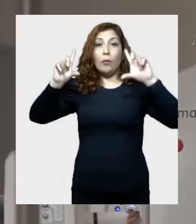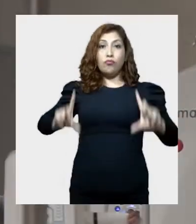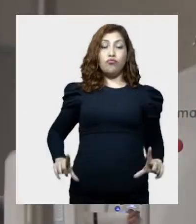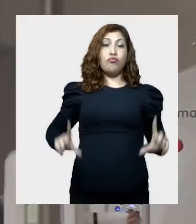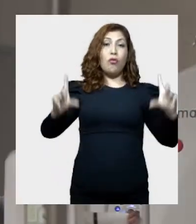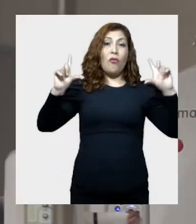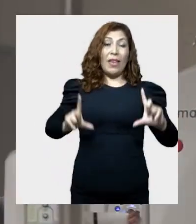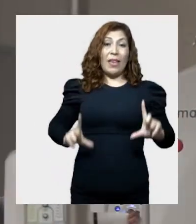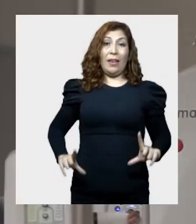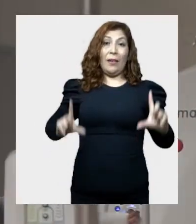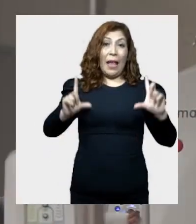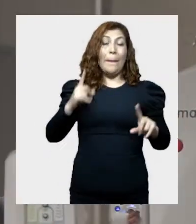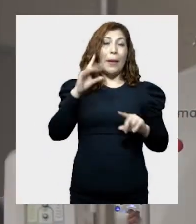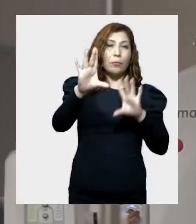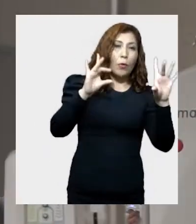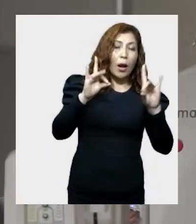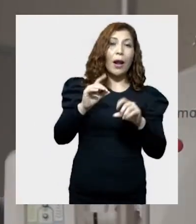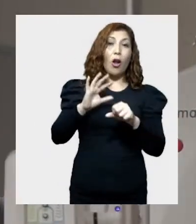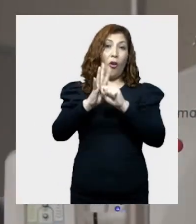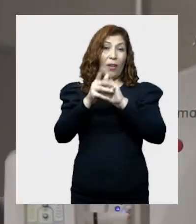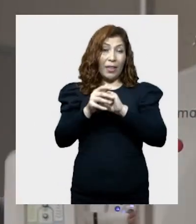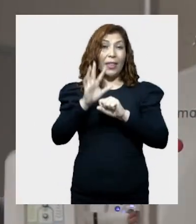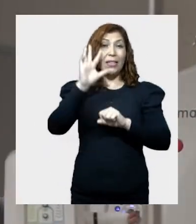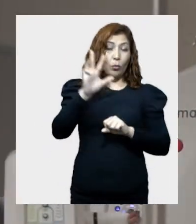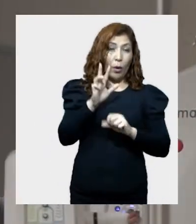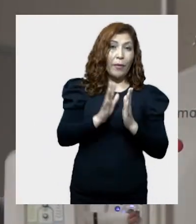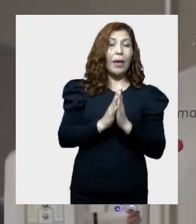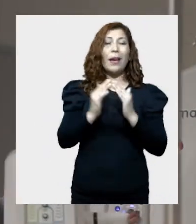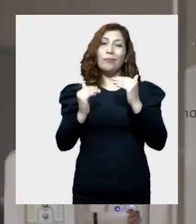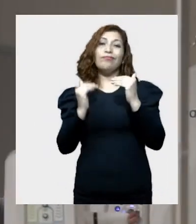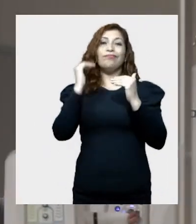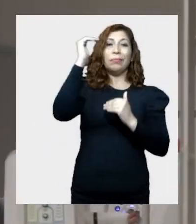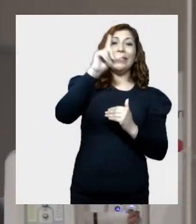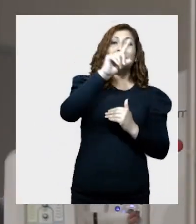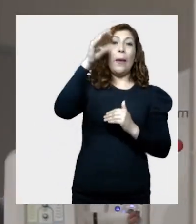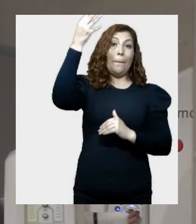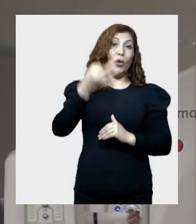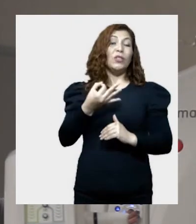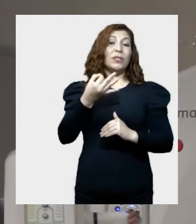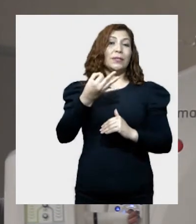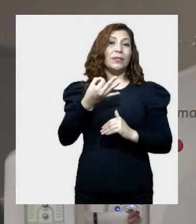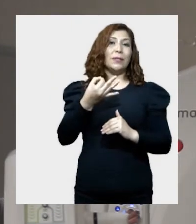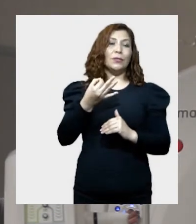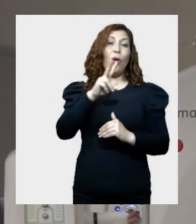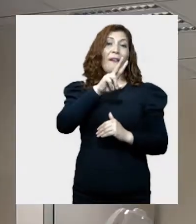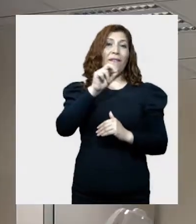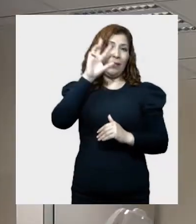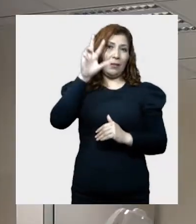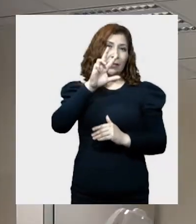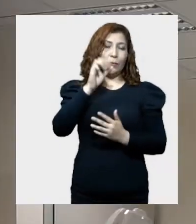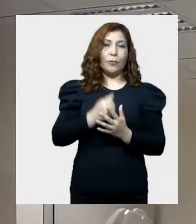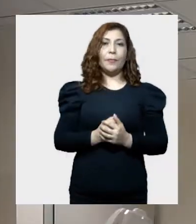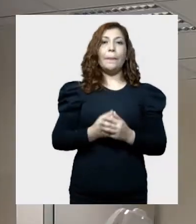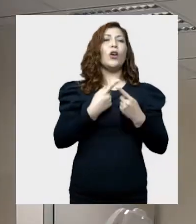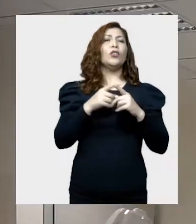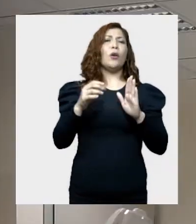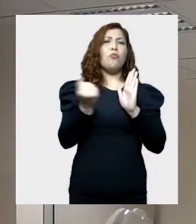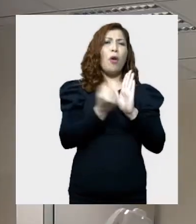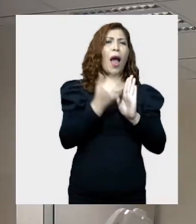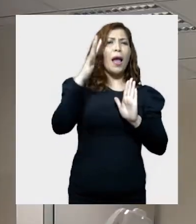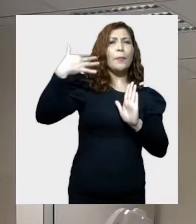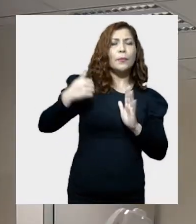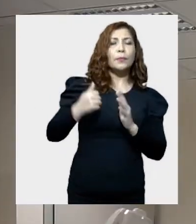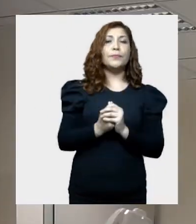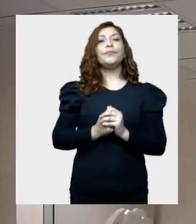de tórax para pesquisa de COVID-19 aumentó prácticamente en un 100% respecto al 2019. Otro hito destacable